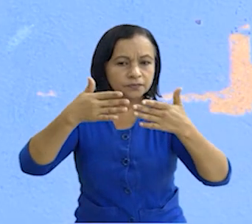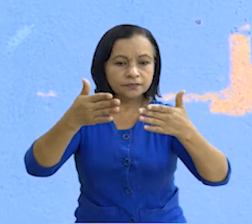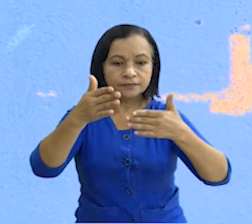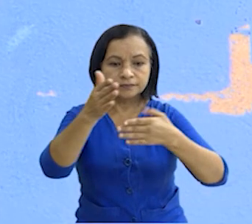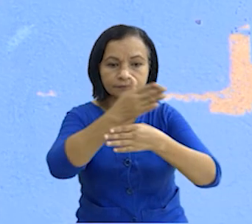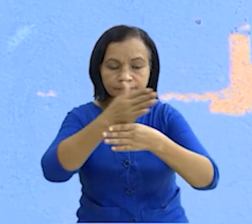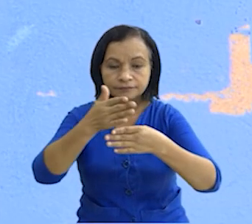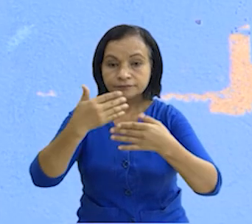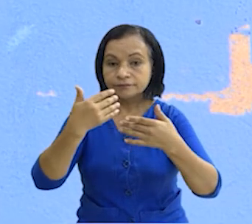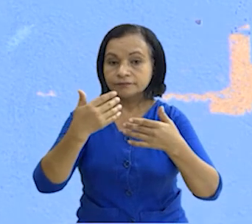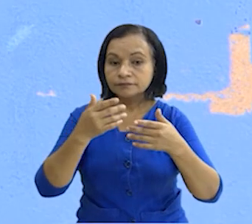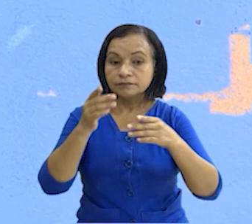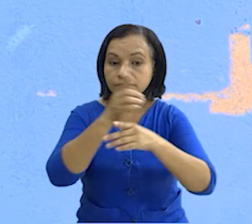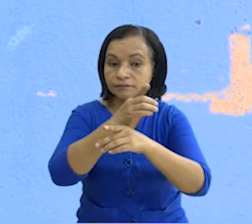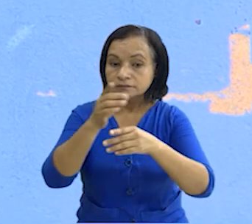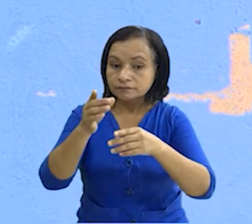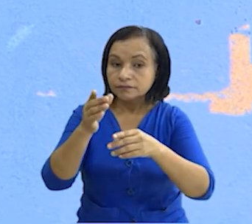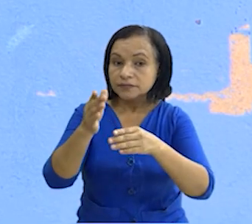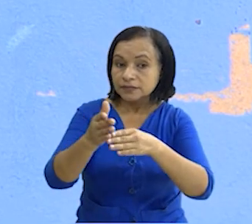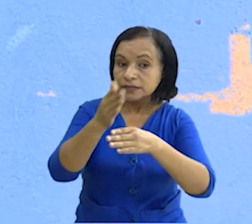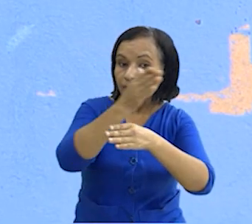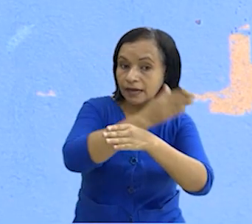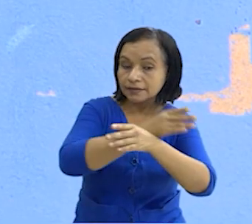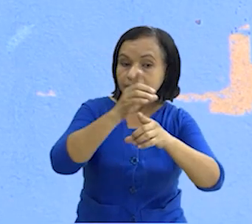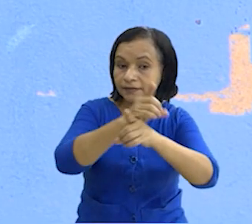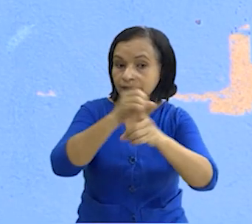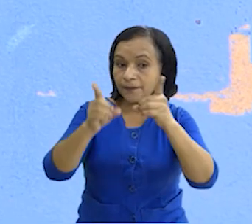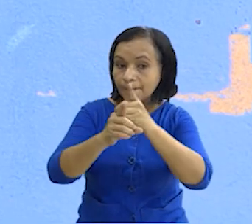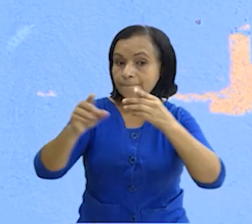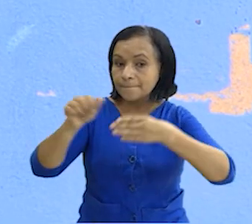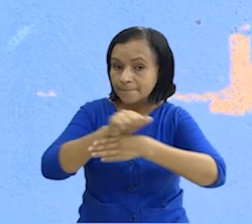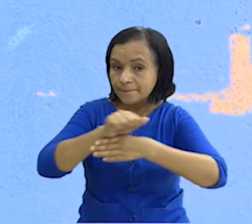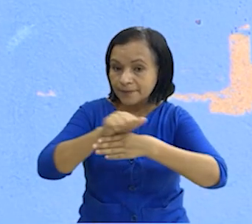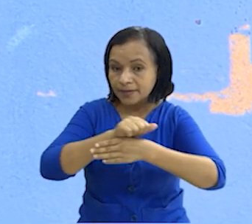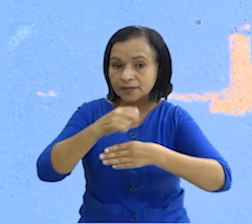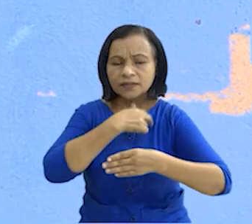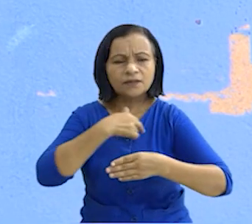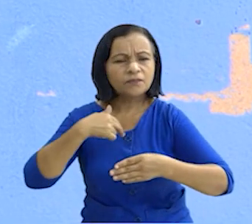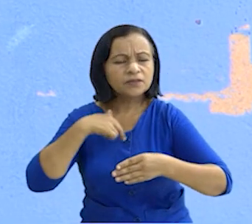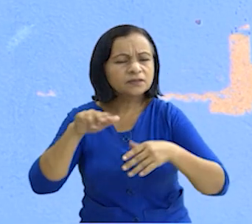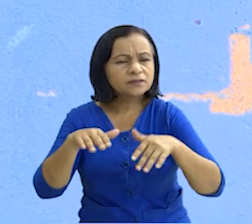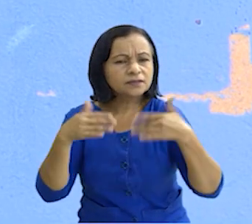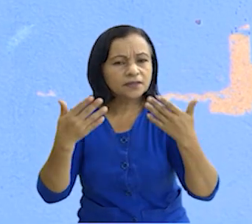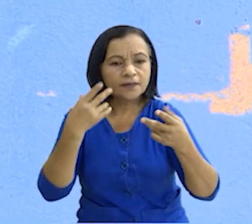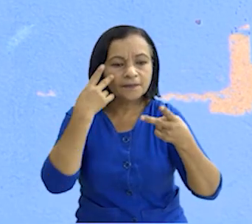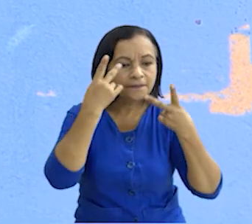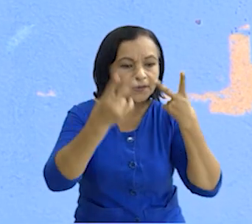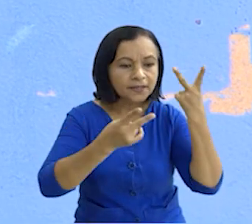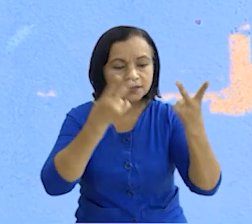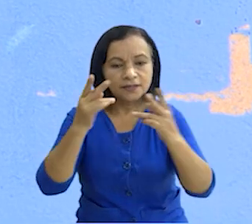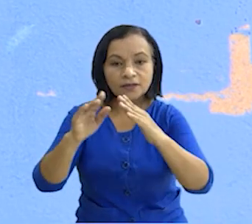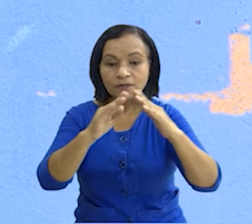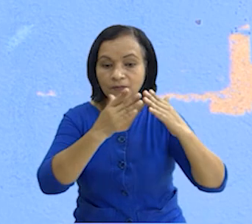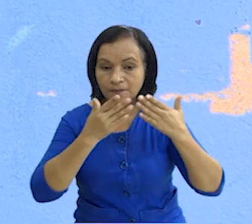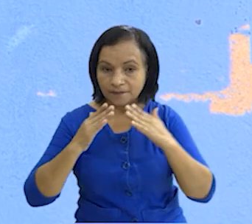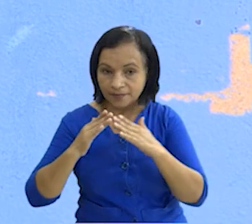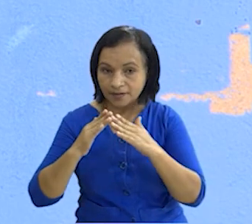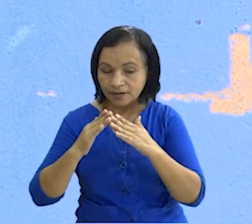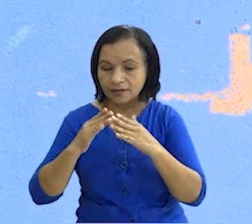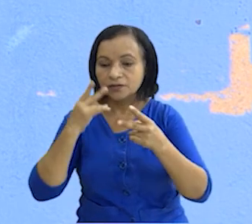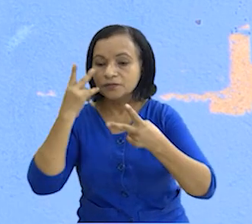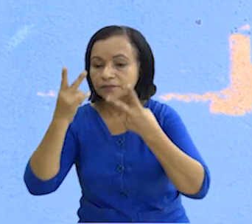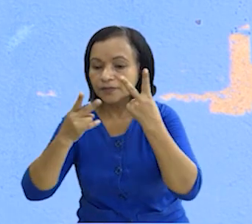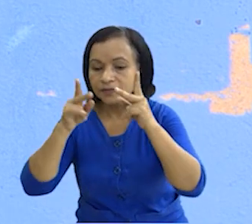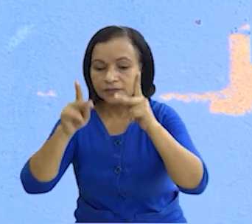nosotros tenemos que estar preparados. Entonces, lo que nosotros hemos estado haciendo es que hemos estado visitando los barrios, hemos estado visitando a